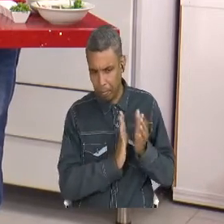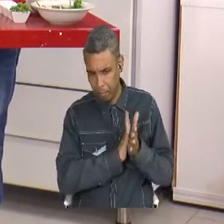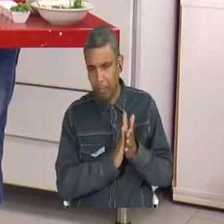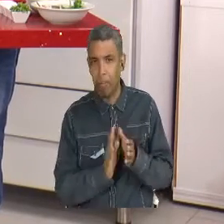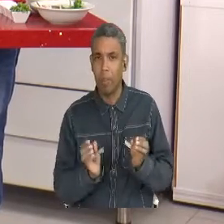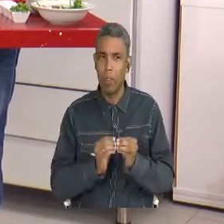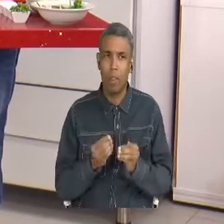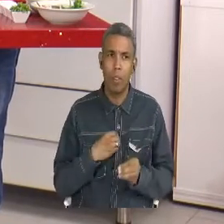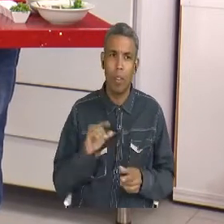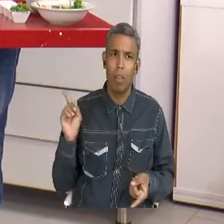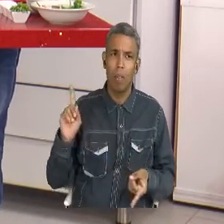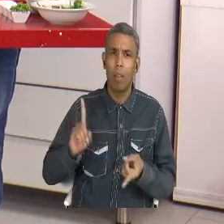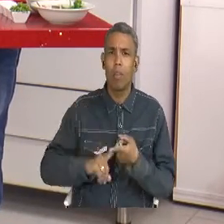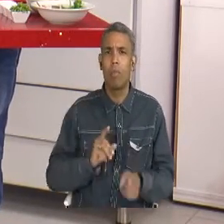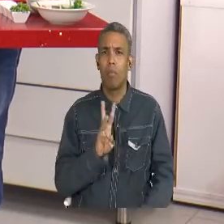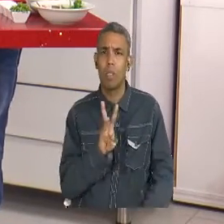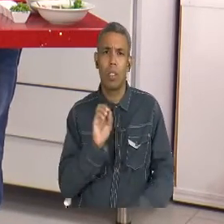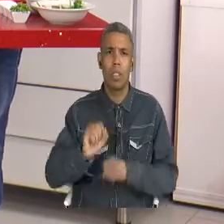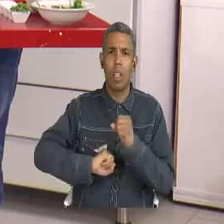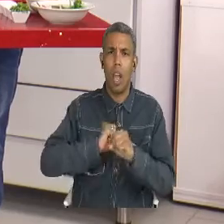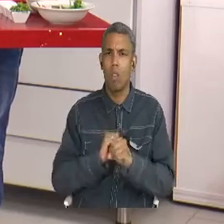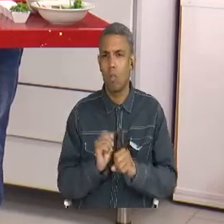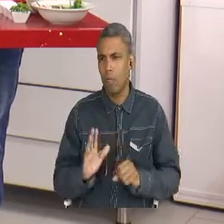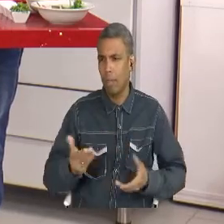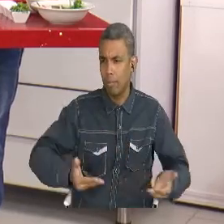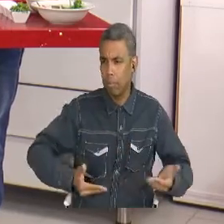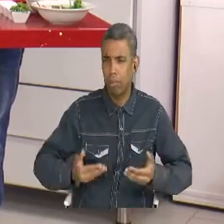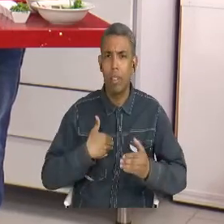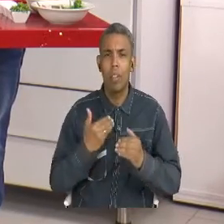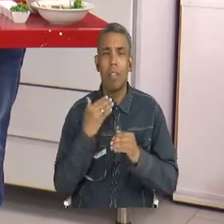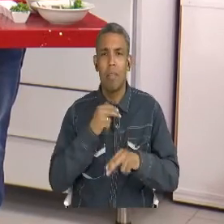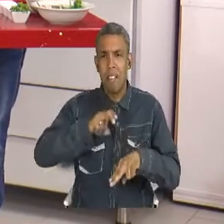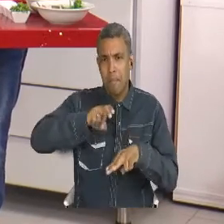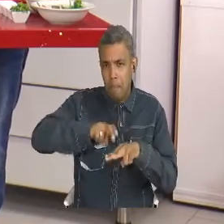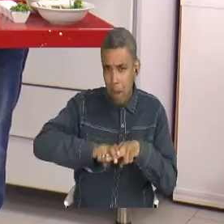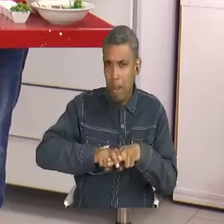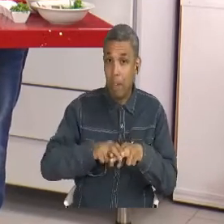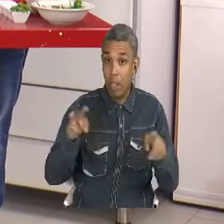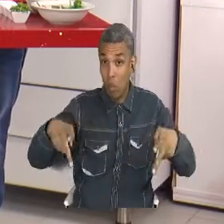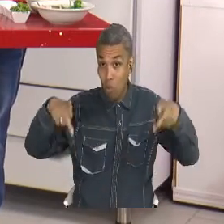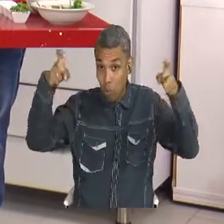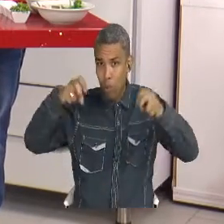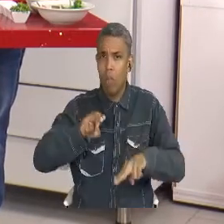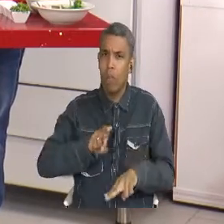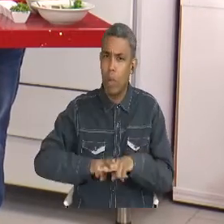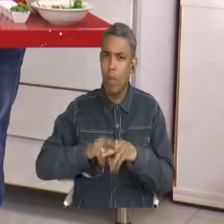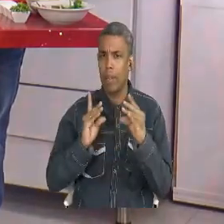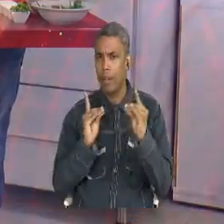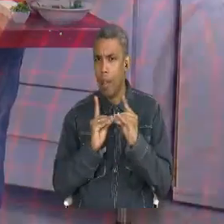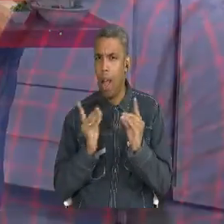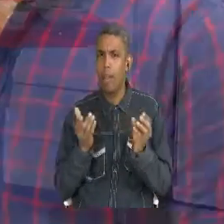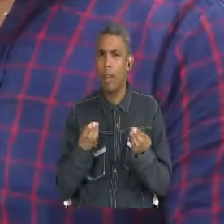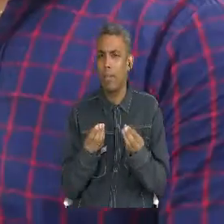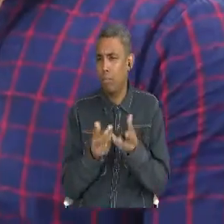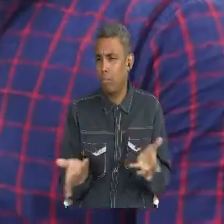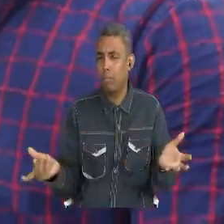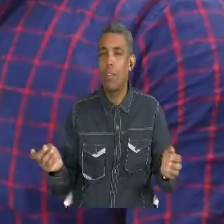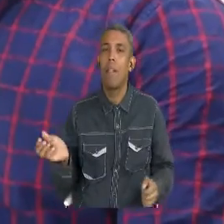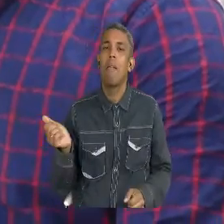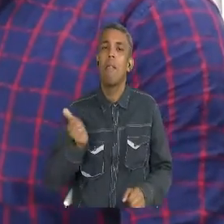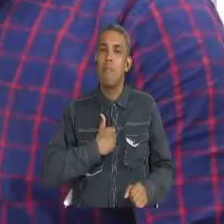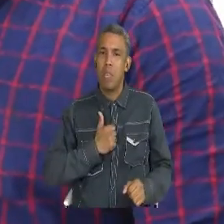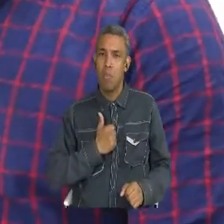llevamos más de 30 años en Barranca Bermeja, ofreciéndole a Barranca Bermeja nuestros muebles. Ajá. ¿Sí? Contamos con la fábrica. Sí,